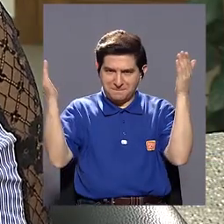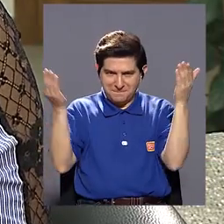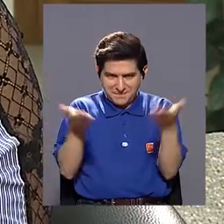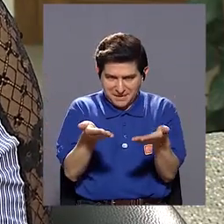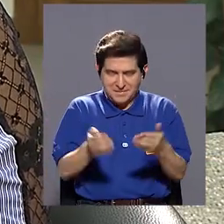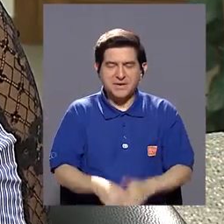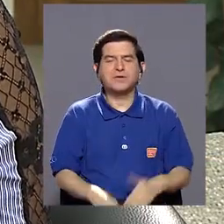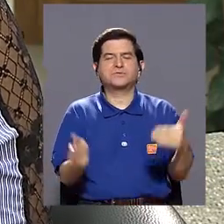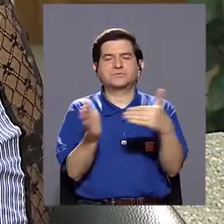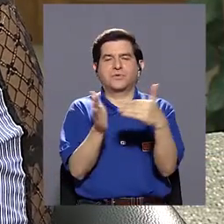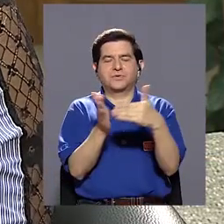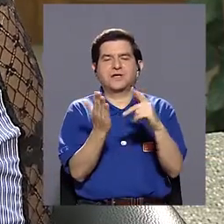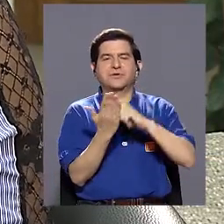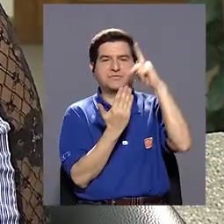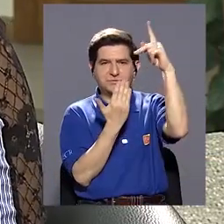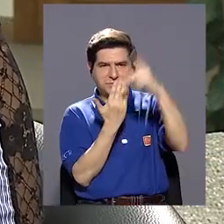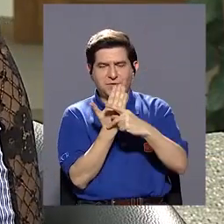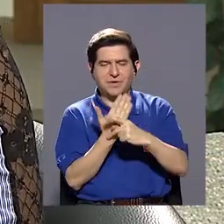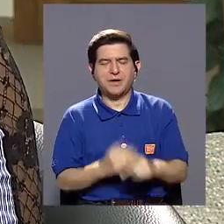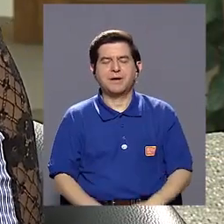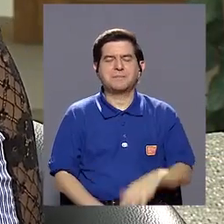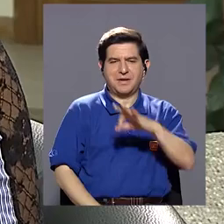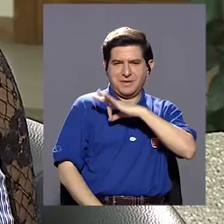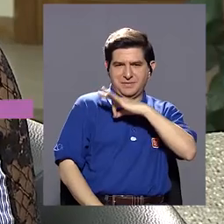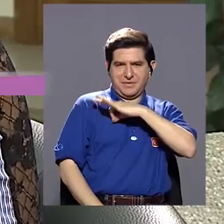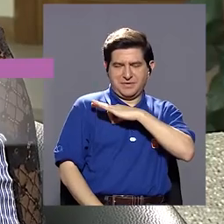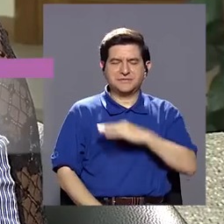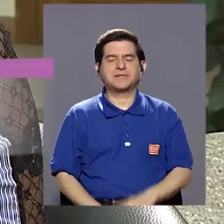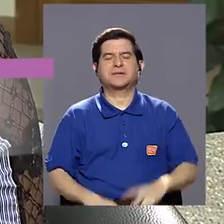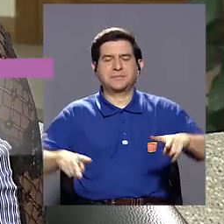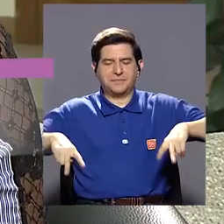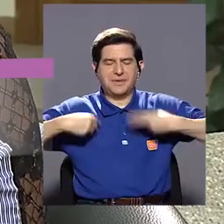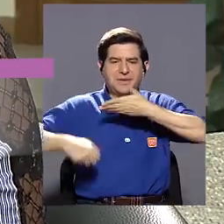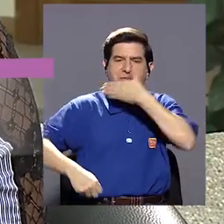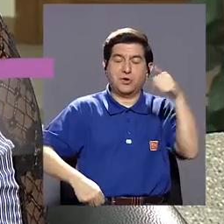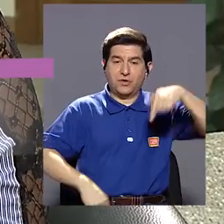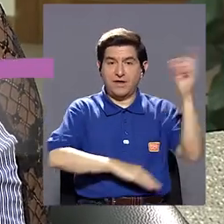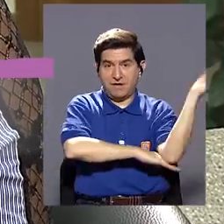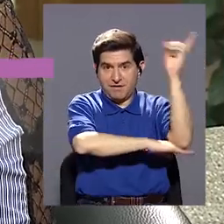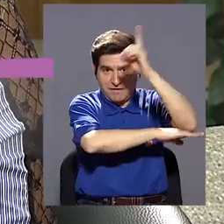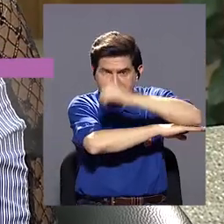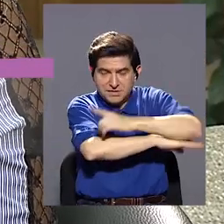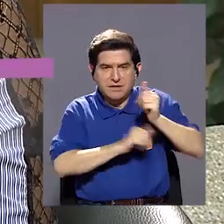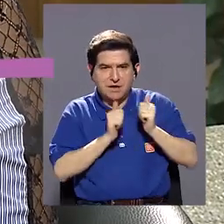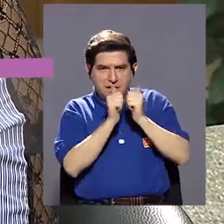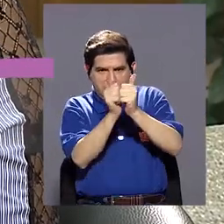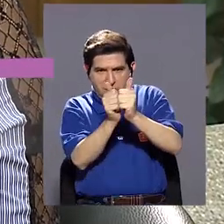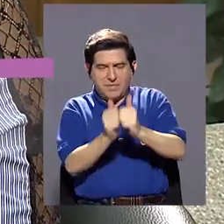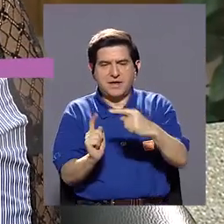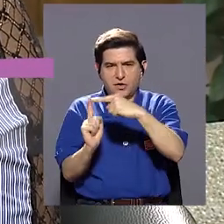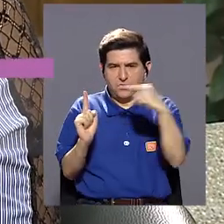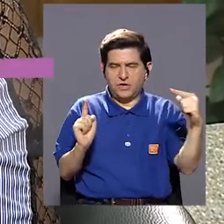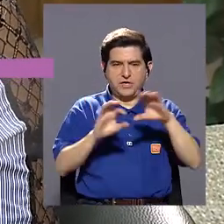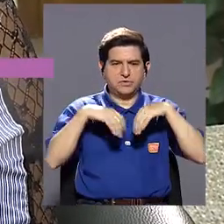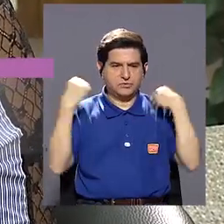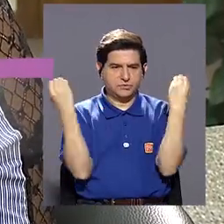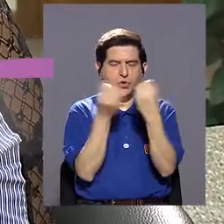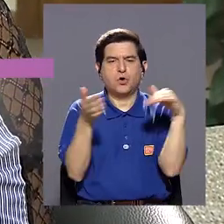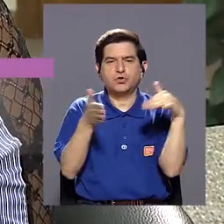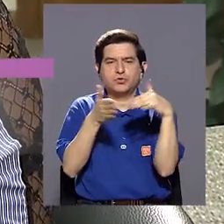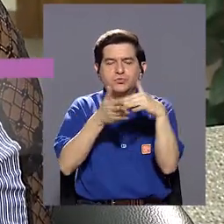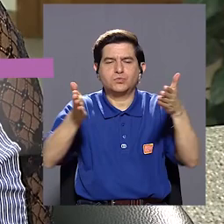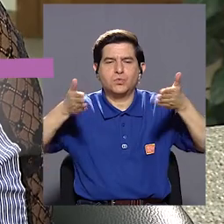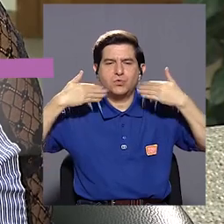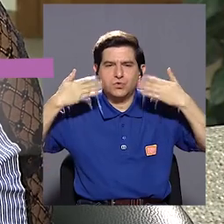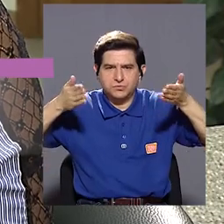Hola, ¿qué tal? Bienvenidos y bienvenidas una vez más a su programa de Bienestar, Vivir Mejor. El día de hoy les acompañamos desde